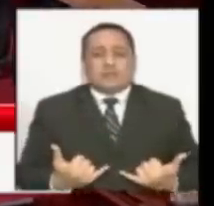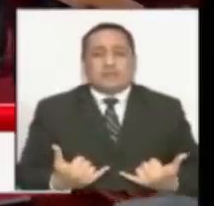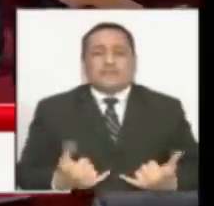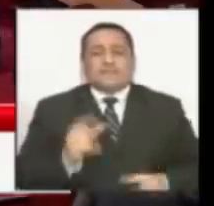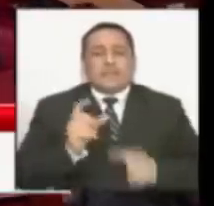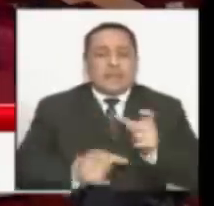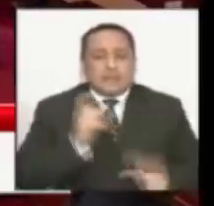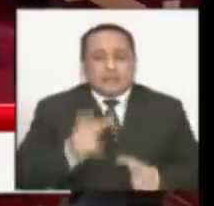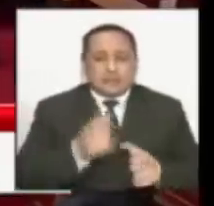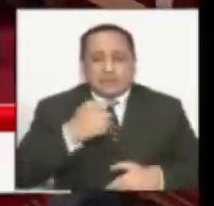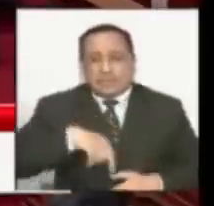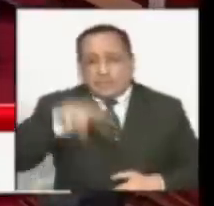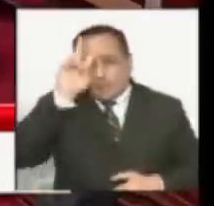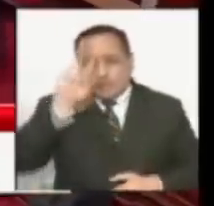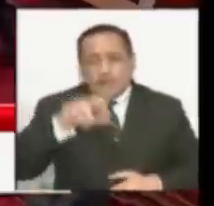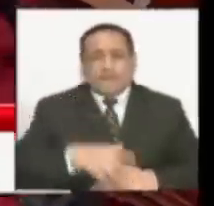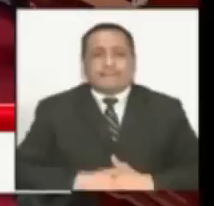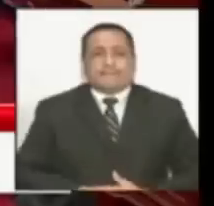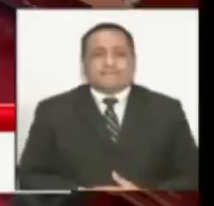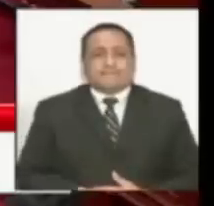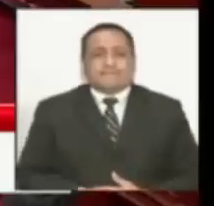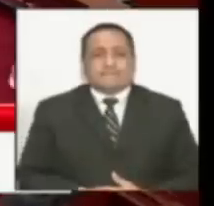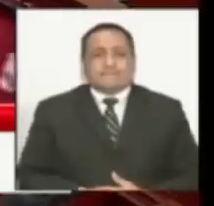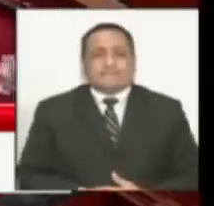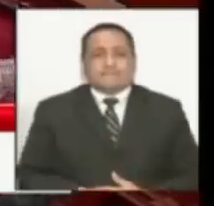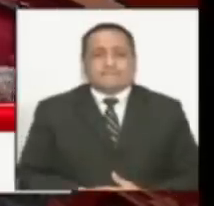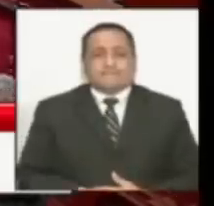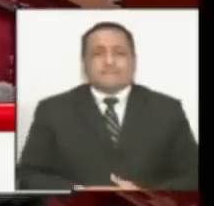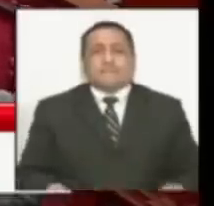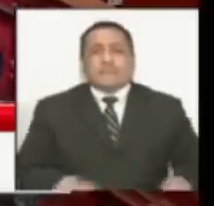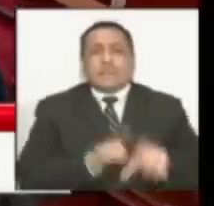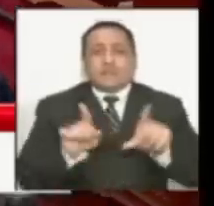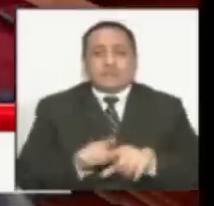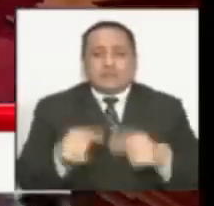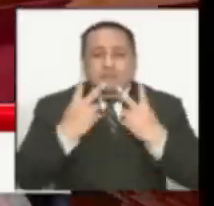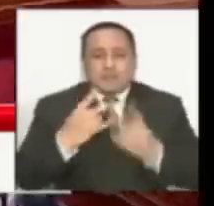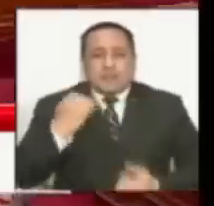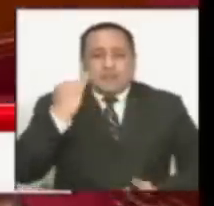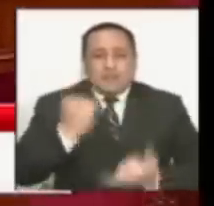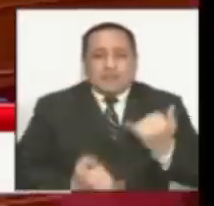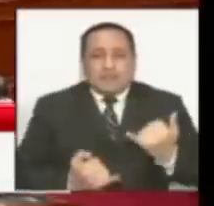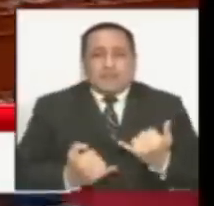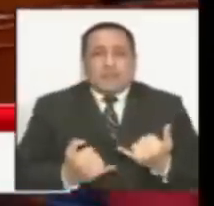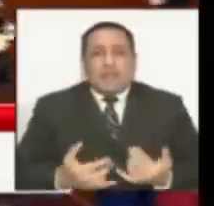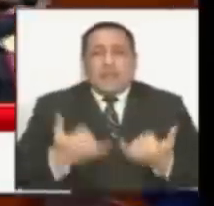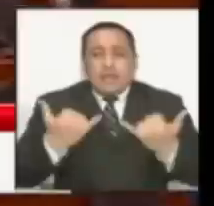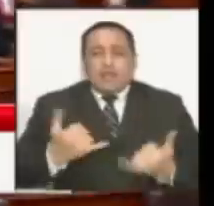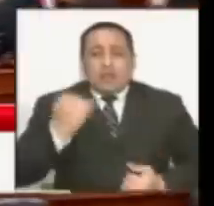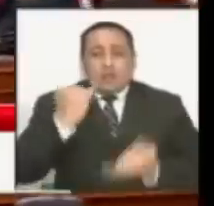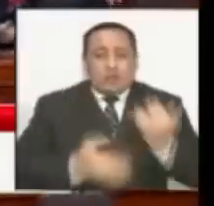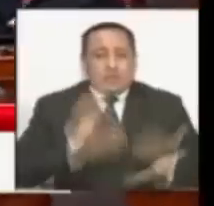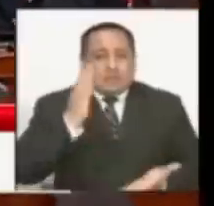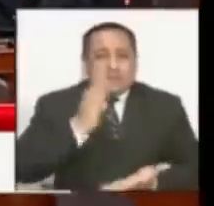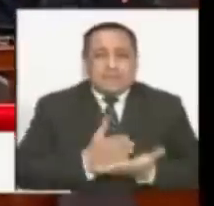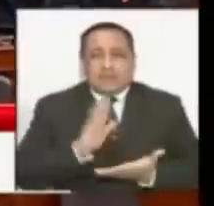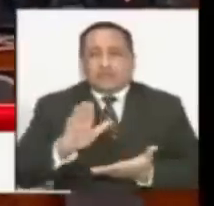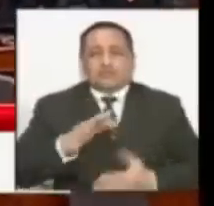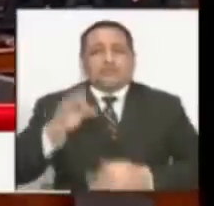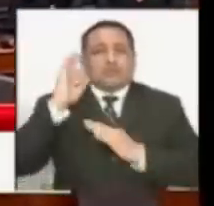El legislador se refería, ahora ya presidente, se refería, por supuesto, a Jack Pintado e Inti